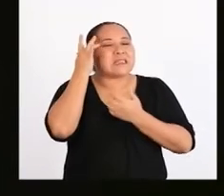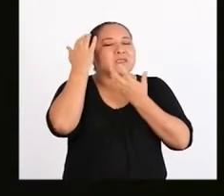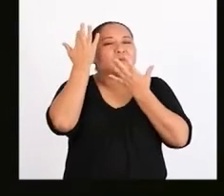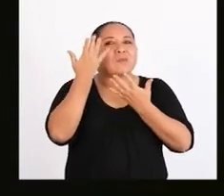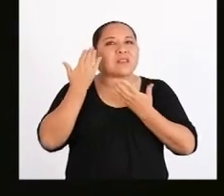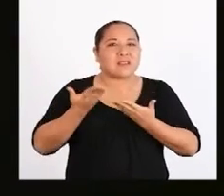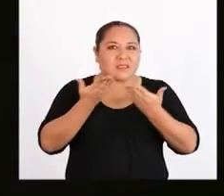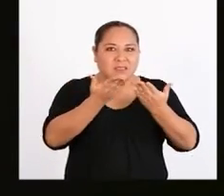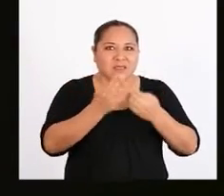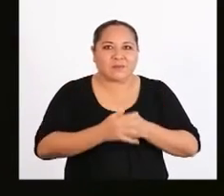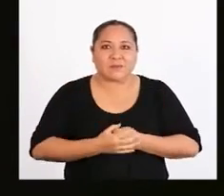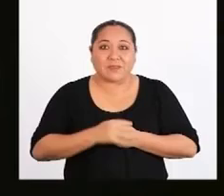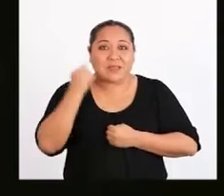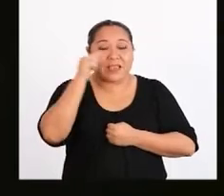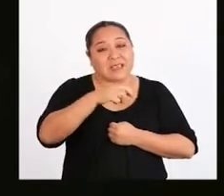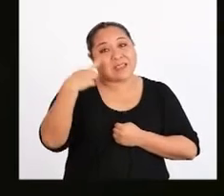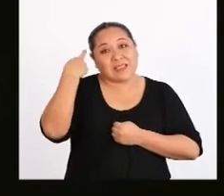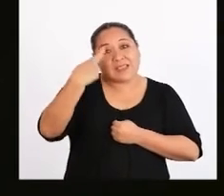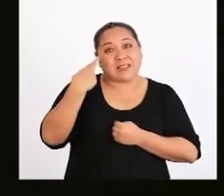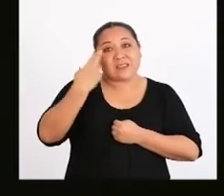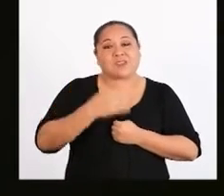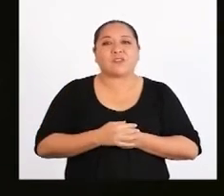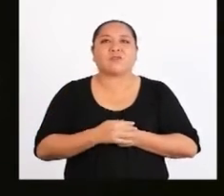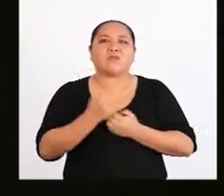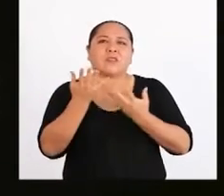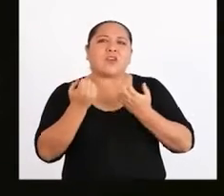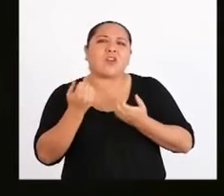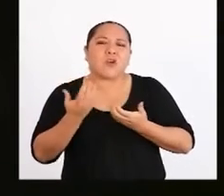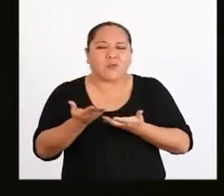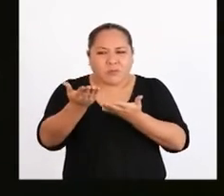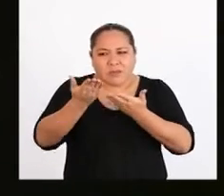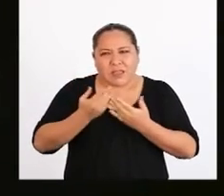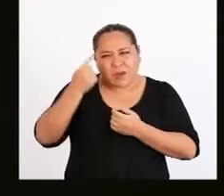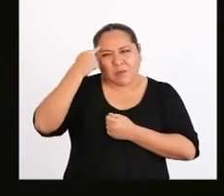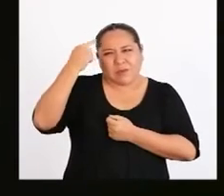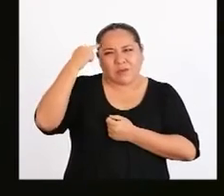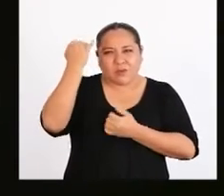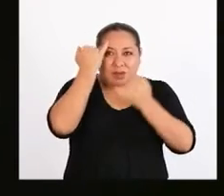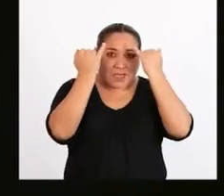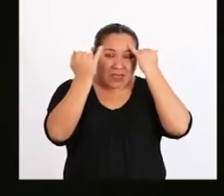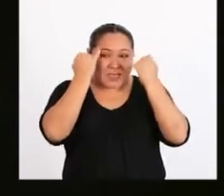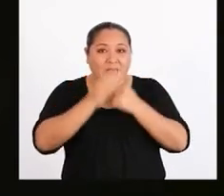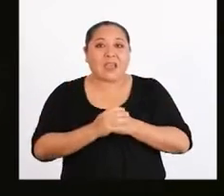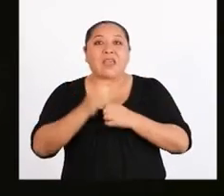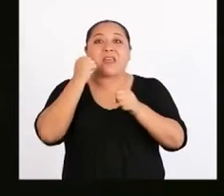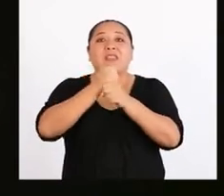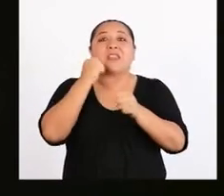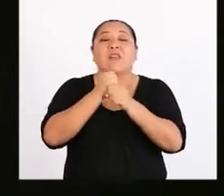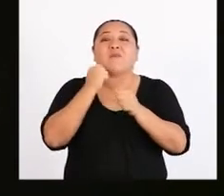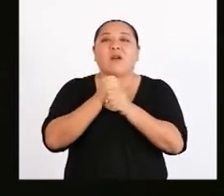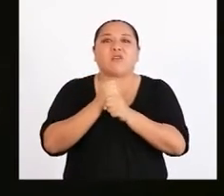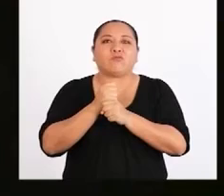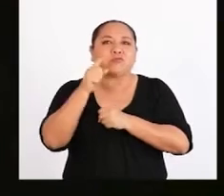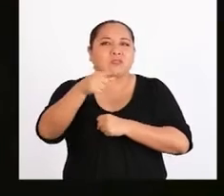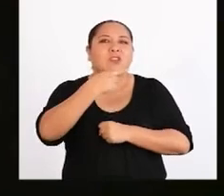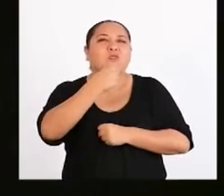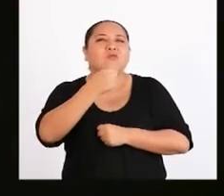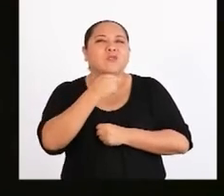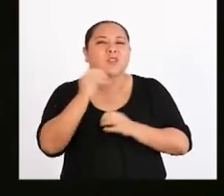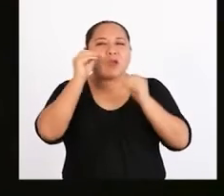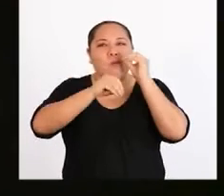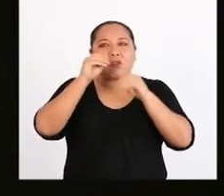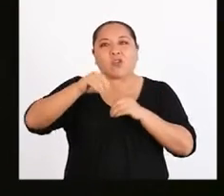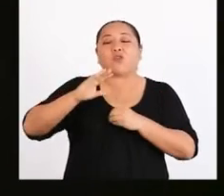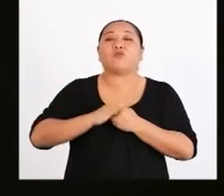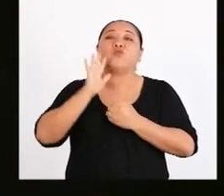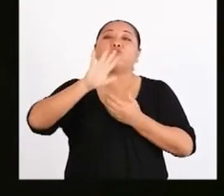que traen. Por eso, quiero invitarles a pensar en una iniciativa de trabajo colectivo que te gustaría proponer